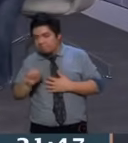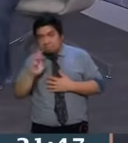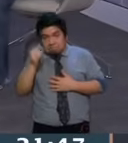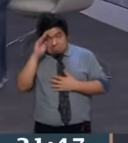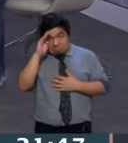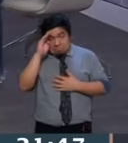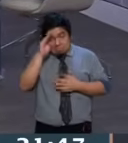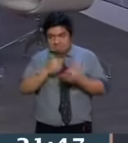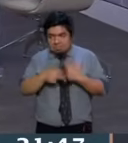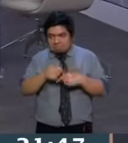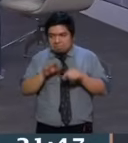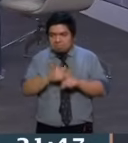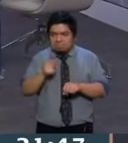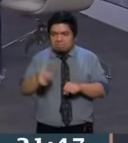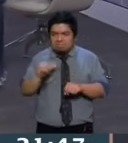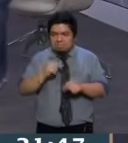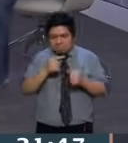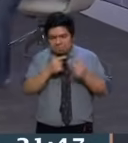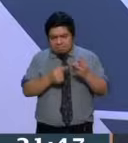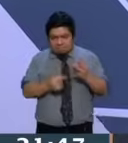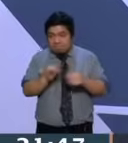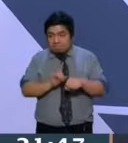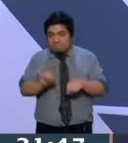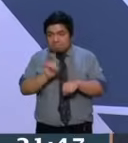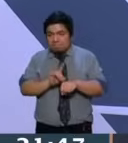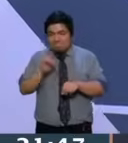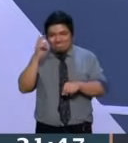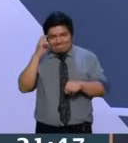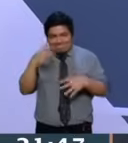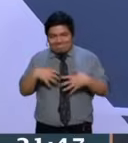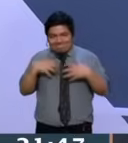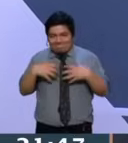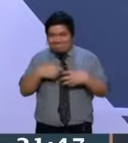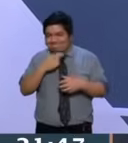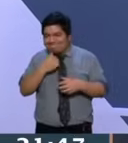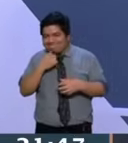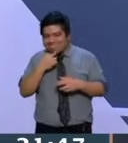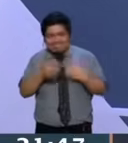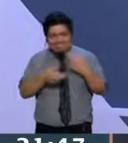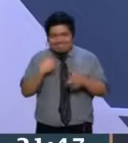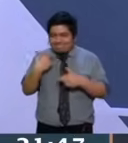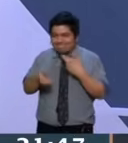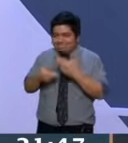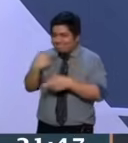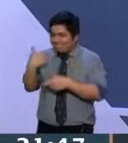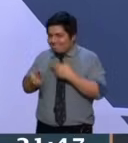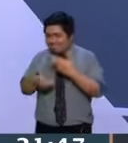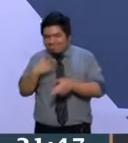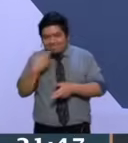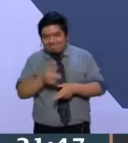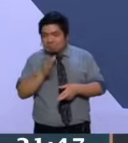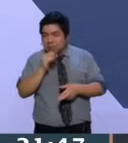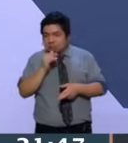Martí Martí sí lo Batres, manda alguien. porque lleva todo el día Ay, no, enojadísimo como machito contestando lo que a su consideración no